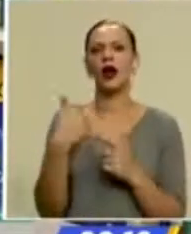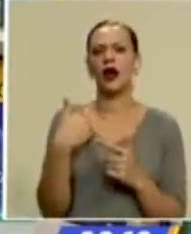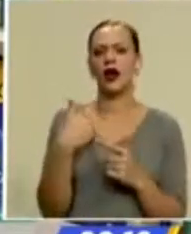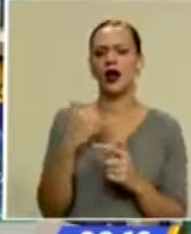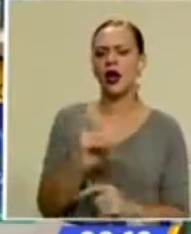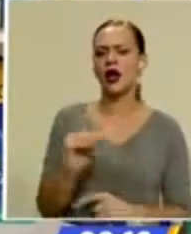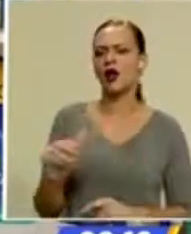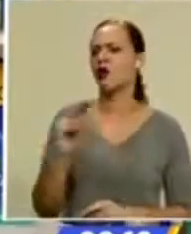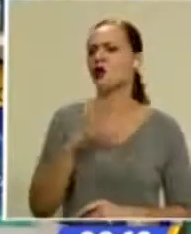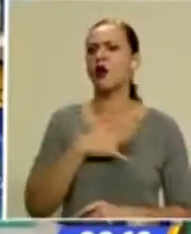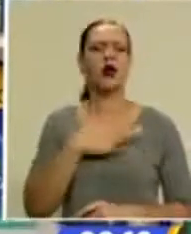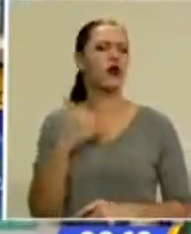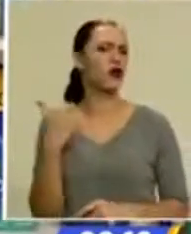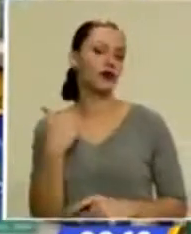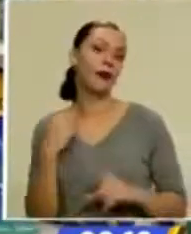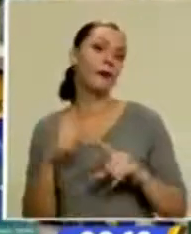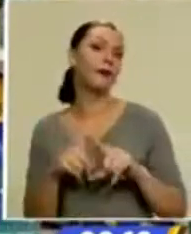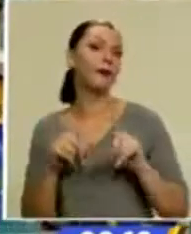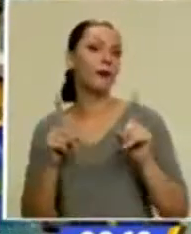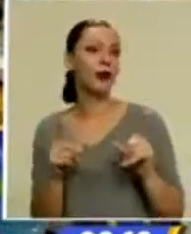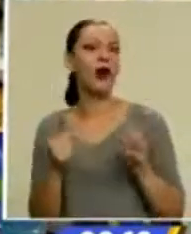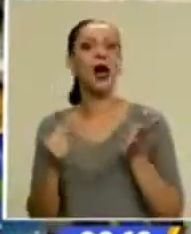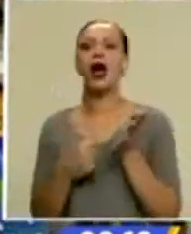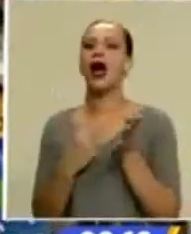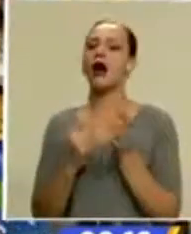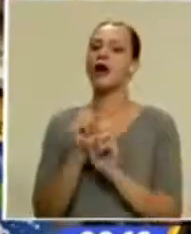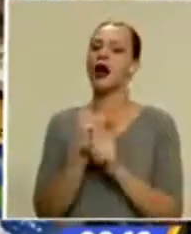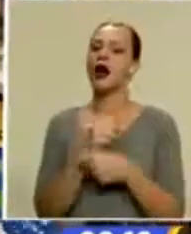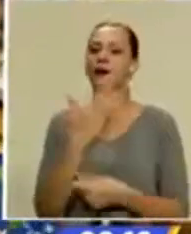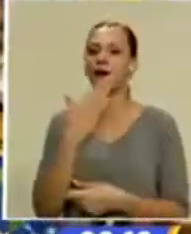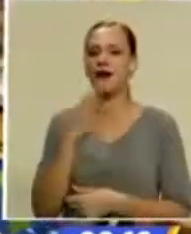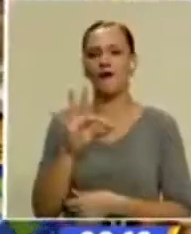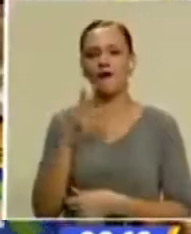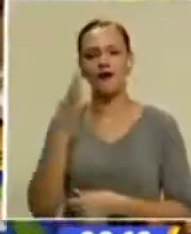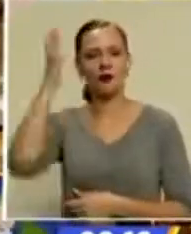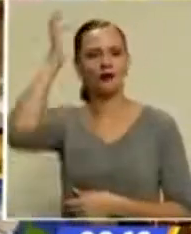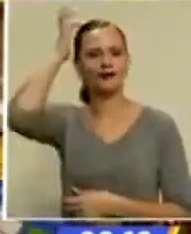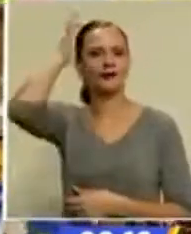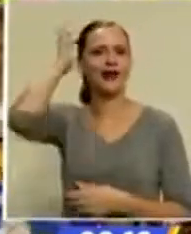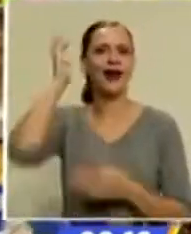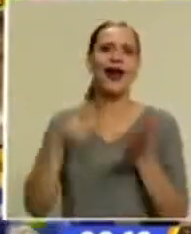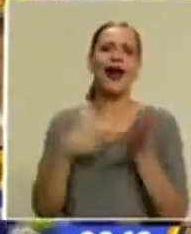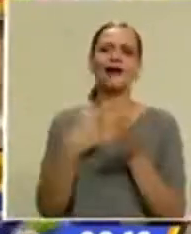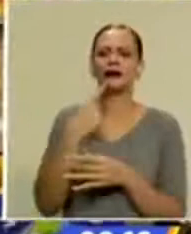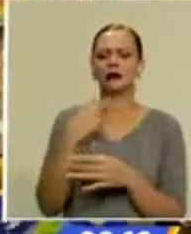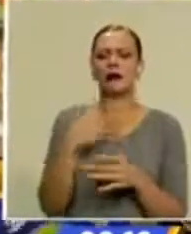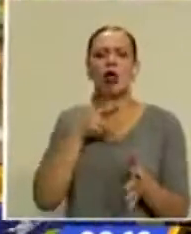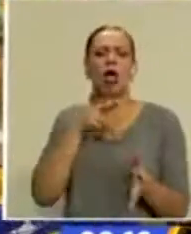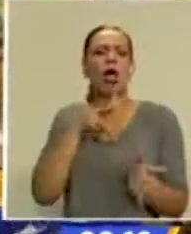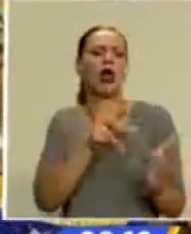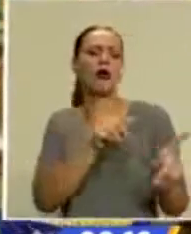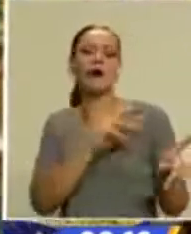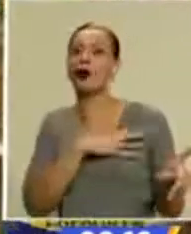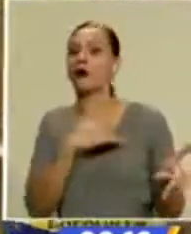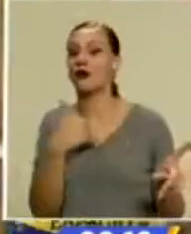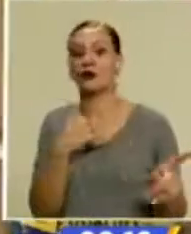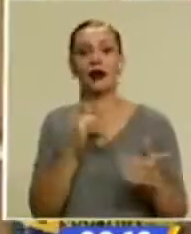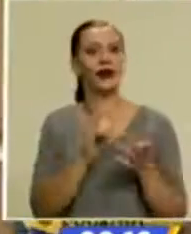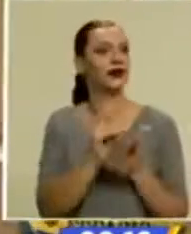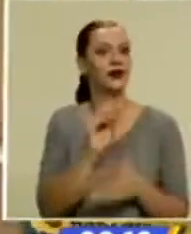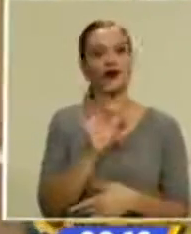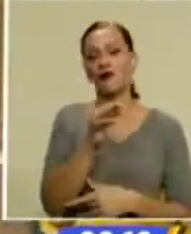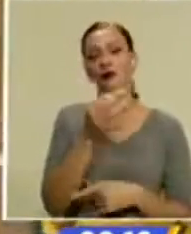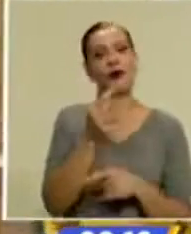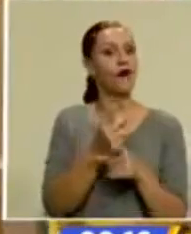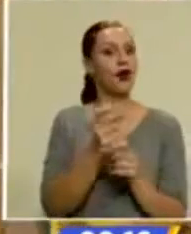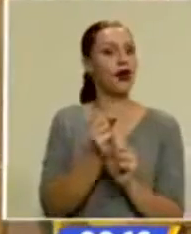que no les gusta. Pero a veces lo hacemos de mala forma, ¿verdad? A veces decimos, guácala, eso no me gusta. Y esa no es la forma